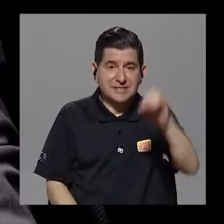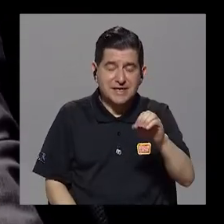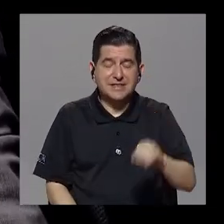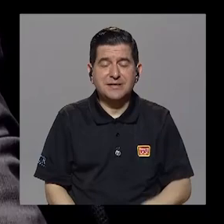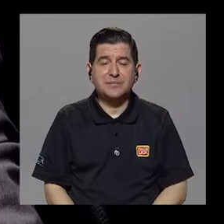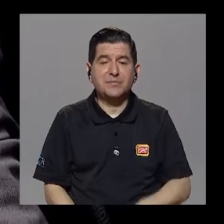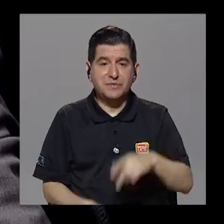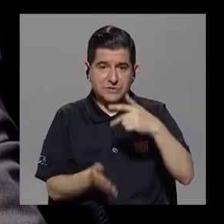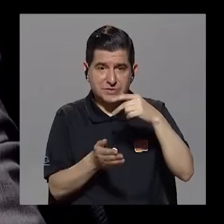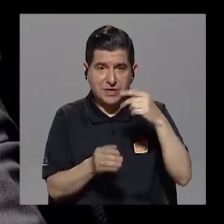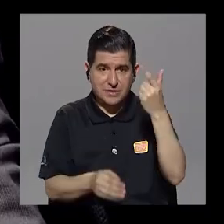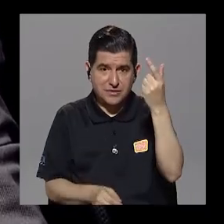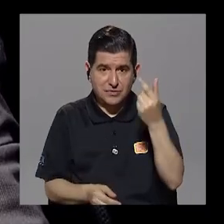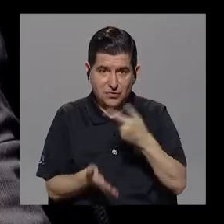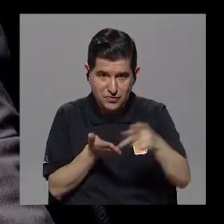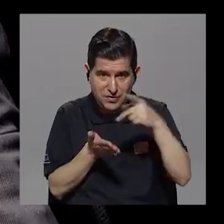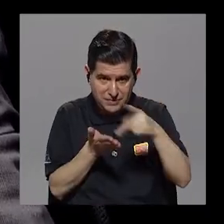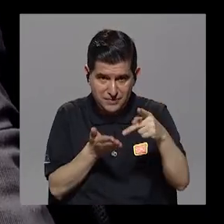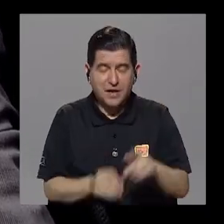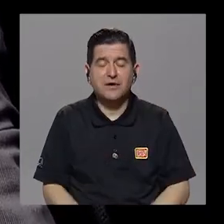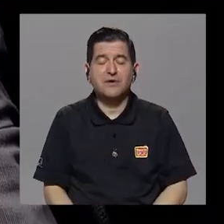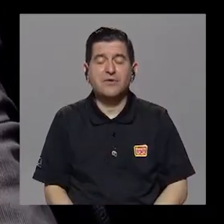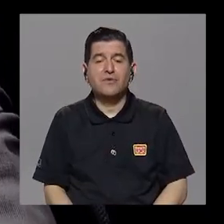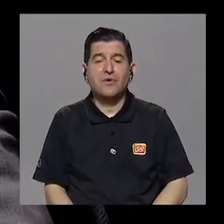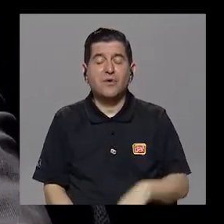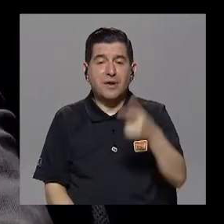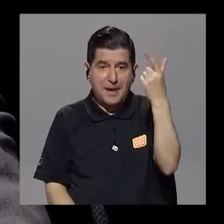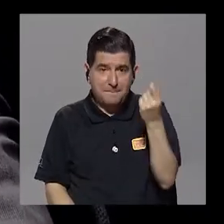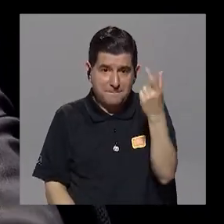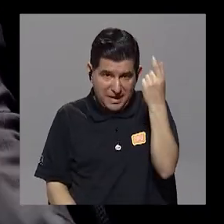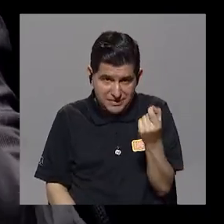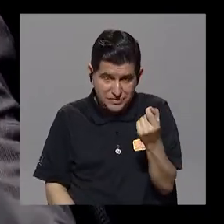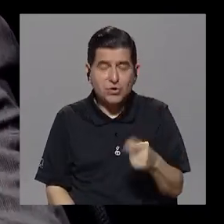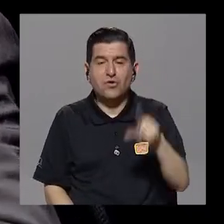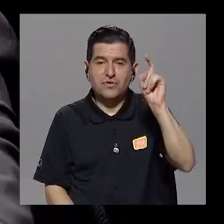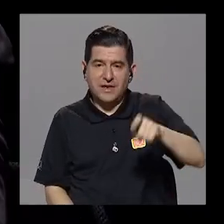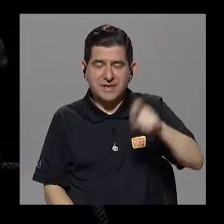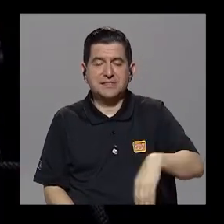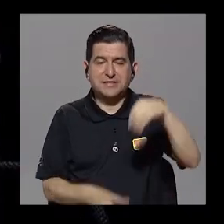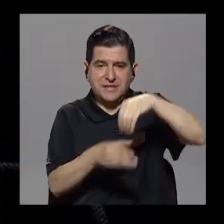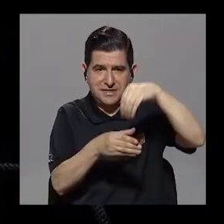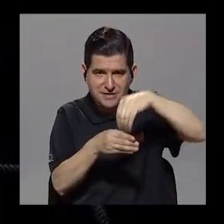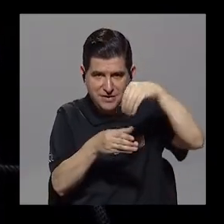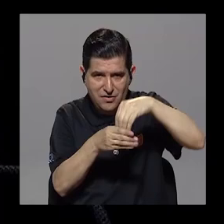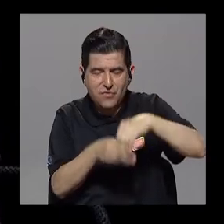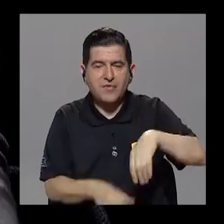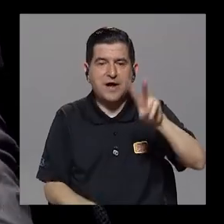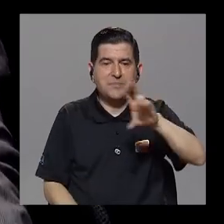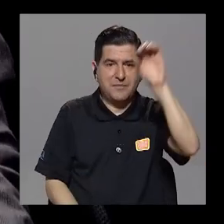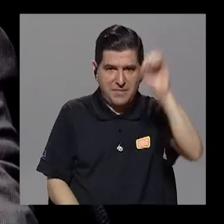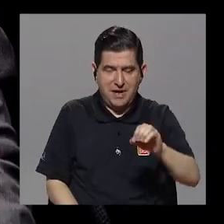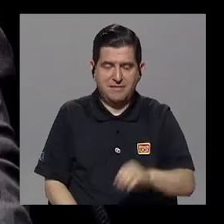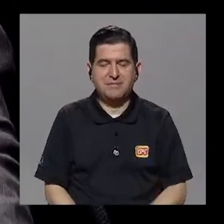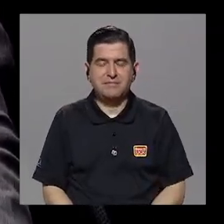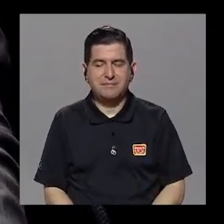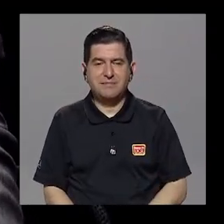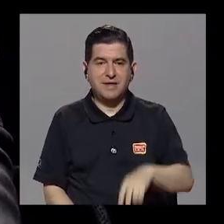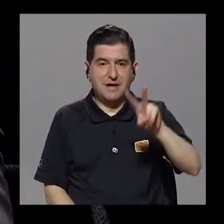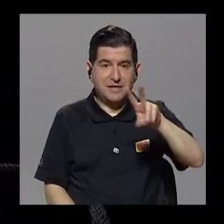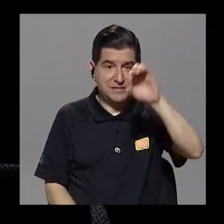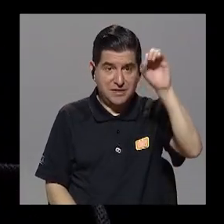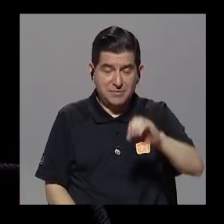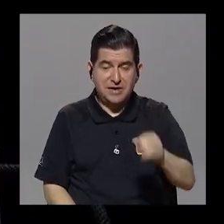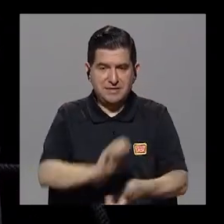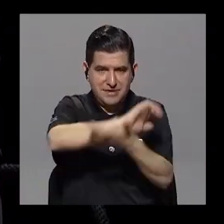ahorrar 20% de su... Perdón, 60% como pensión, tiene que ahorrar 20% para que 20